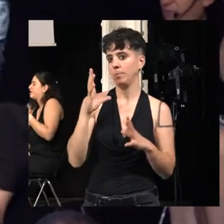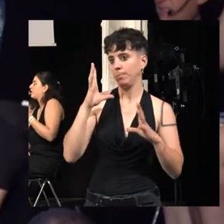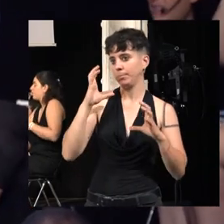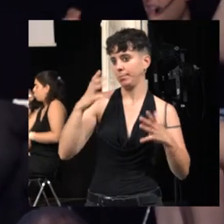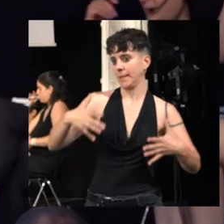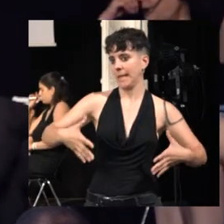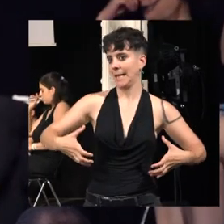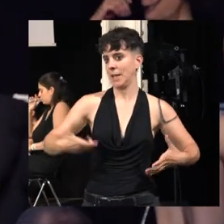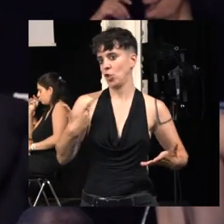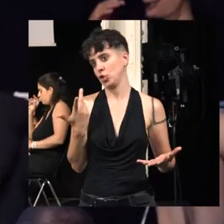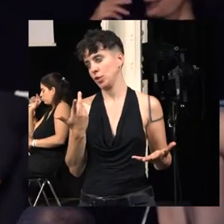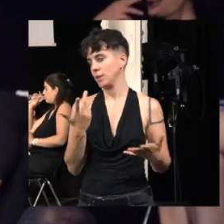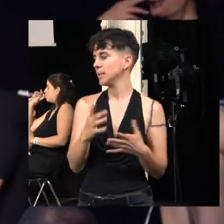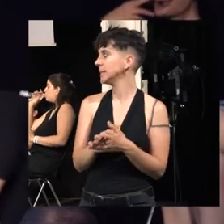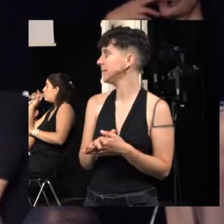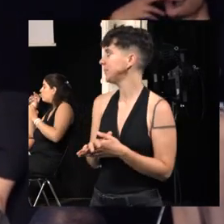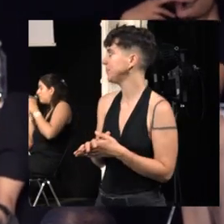hacen lo suyo.